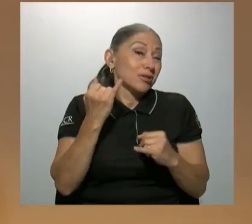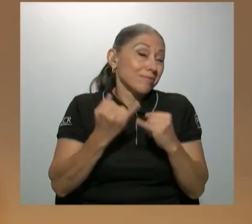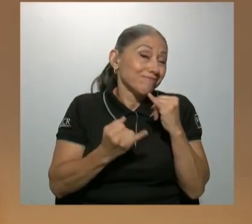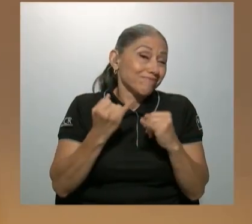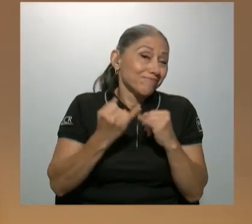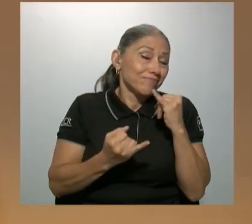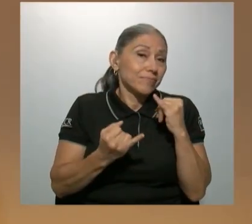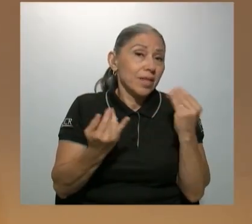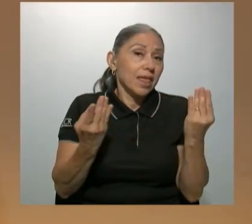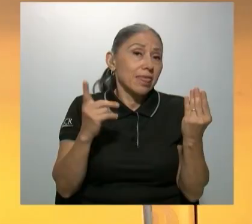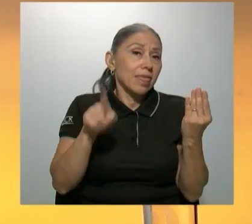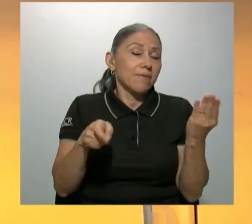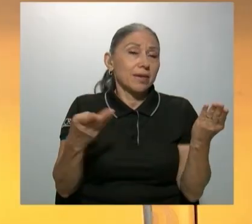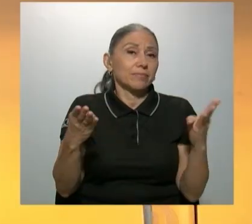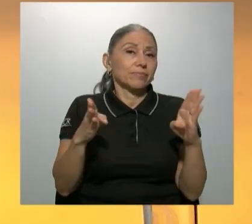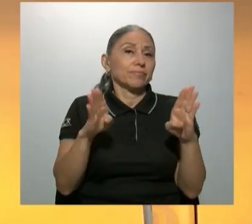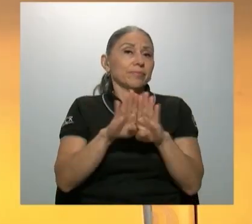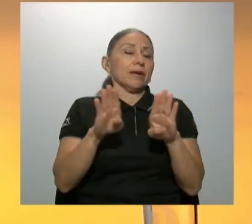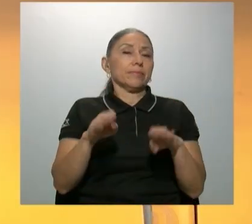institución.